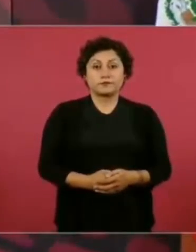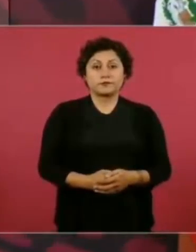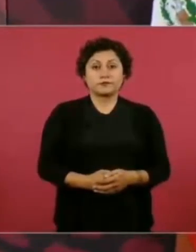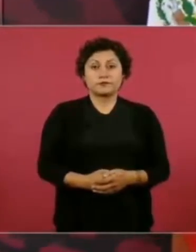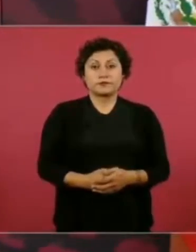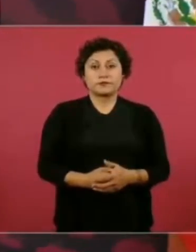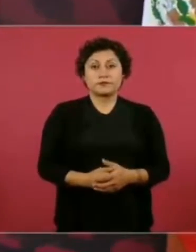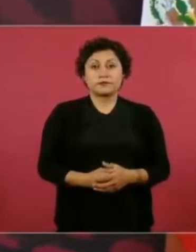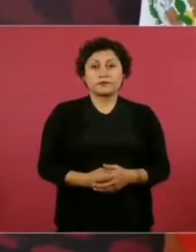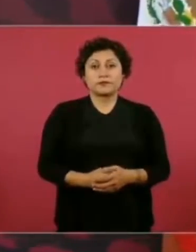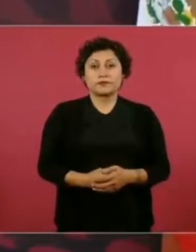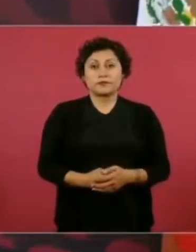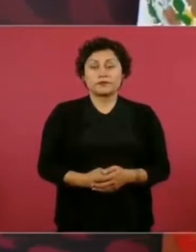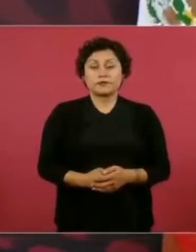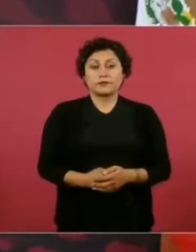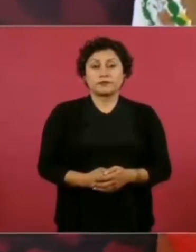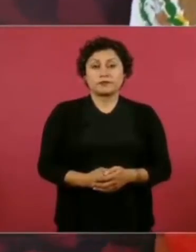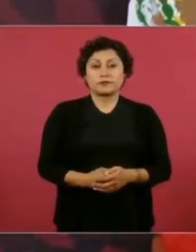mantuvo